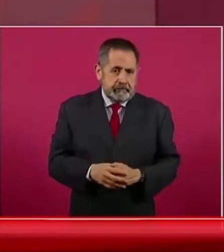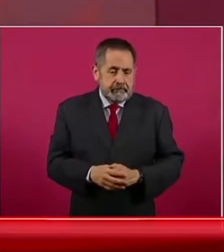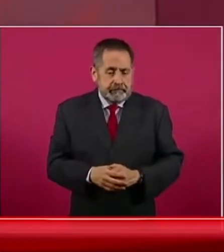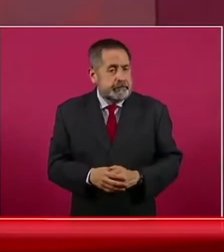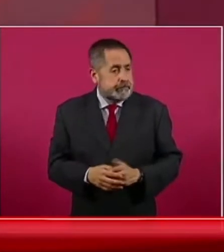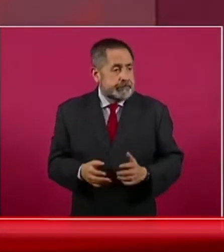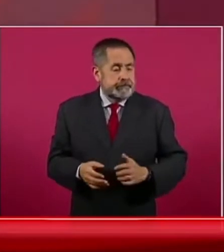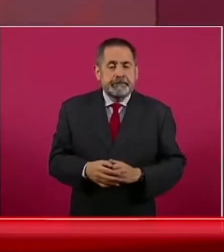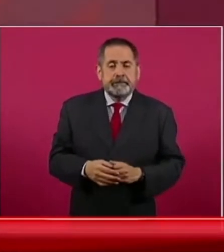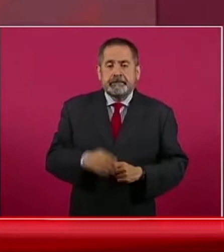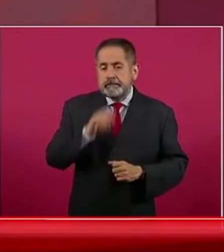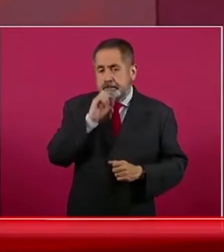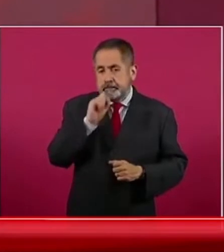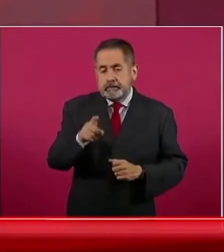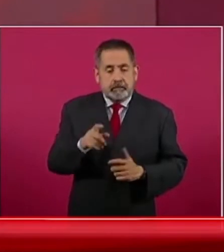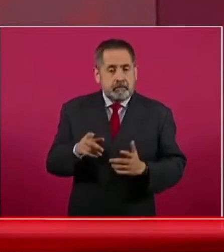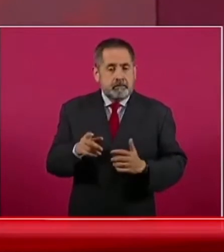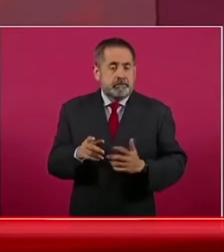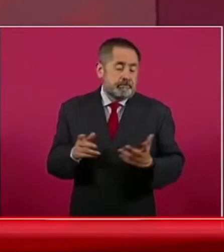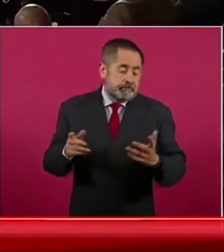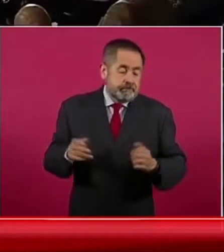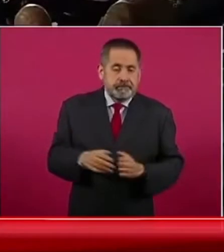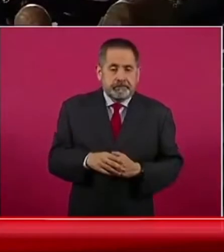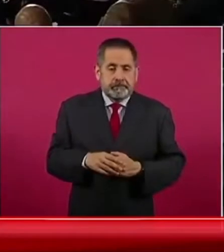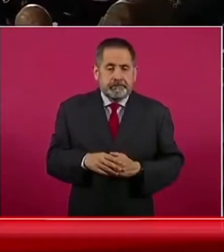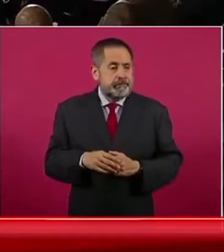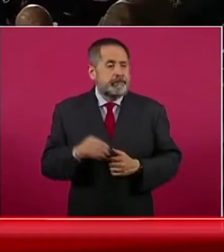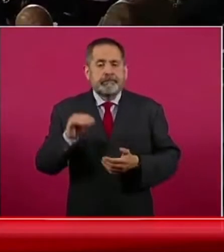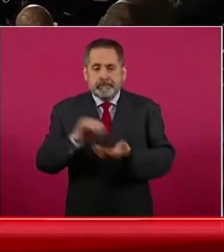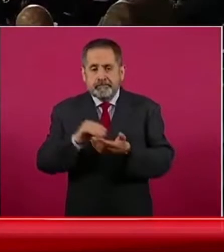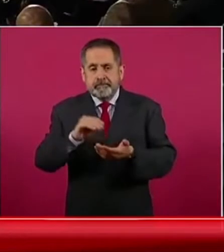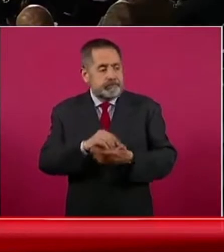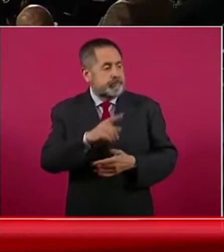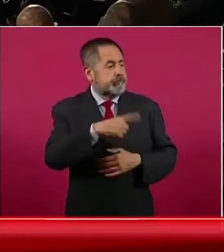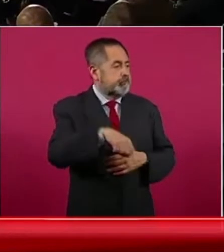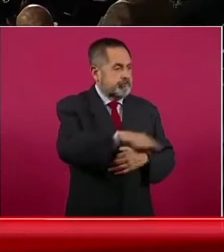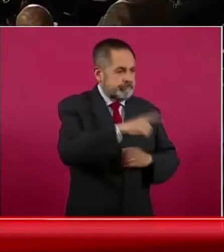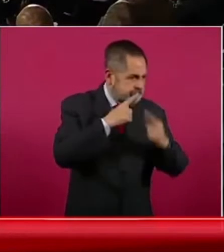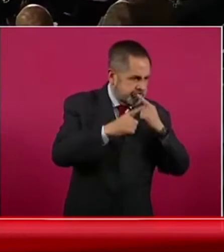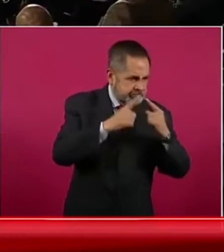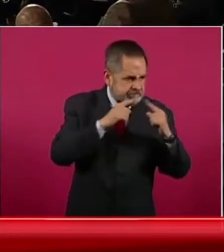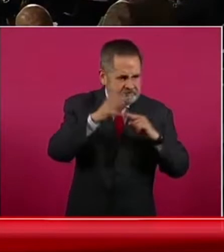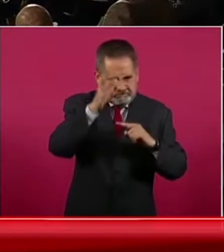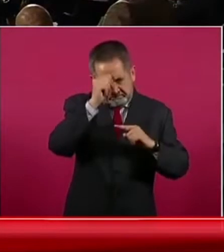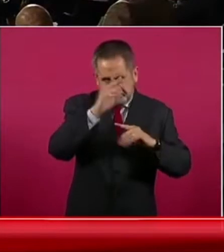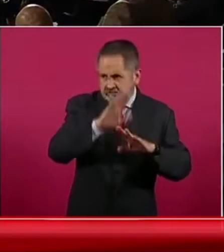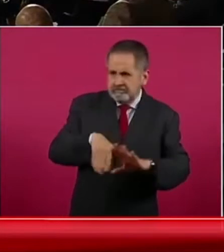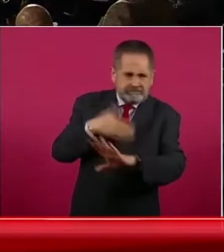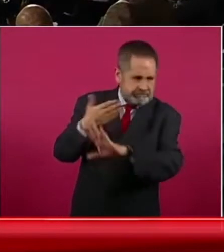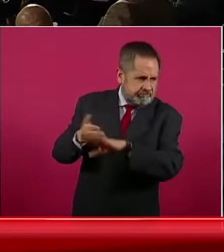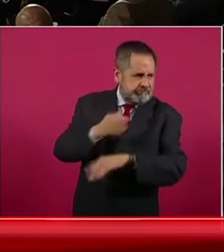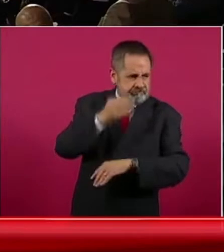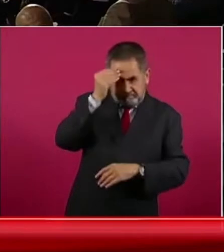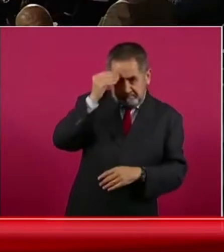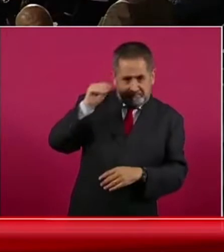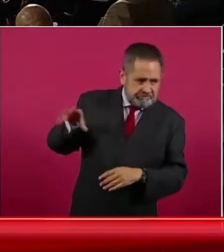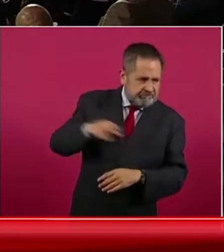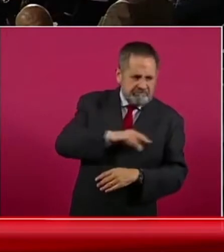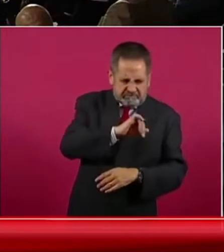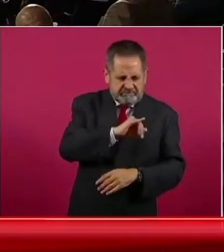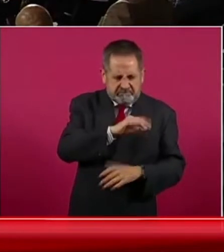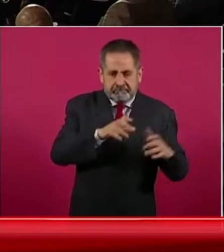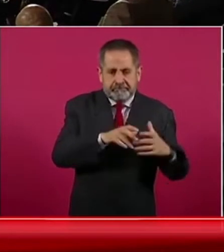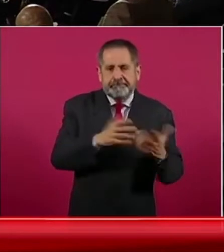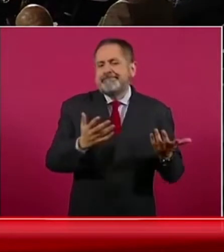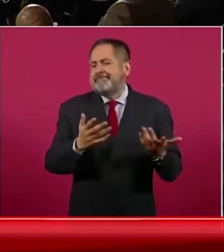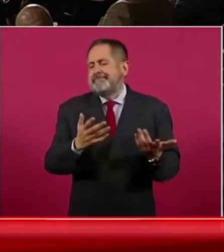y sin embargo pues hubo una campaña como la que se desató cuando